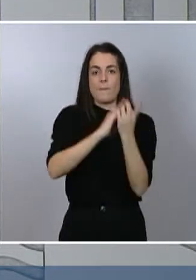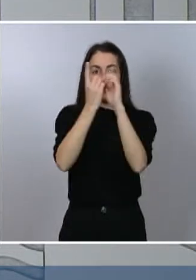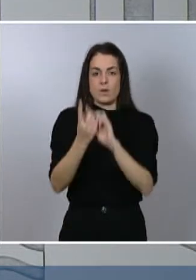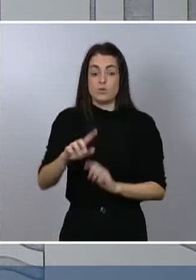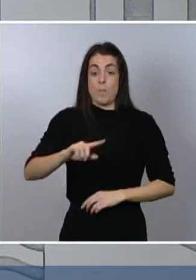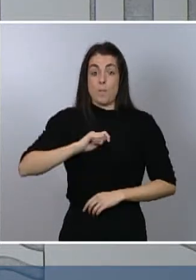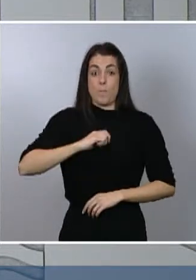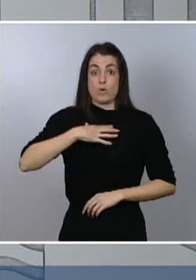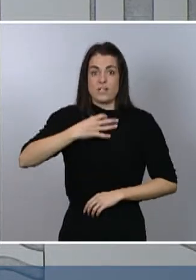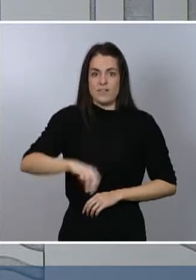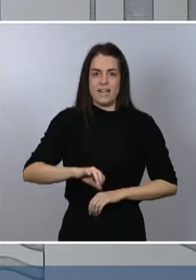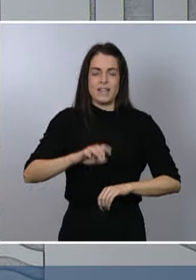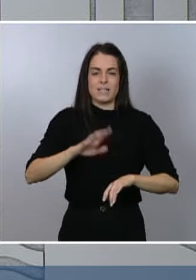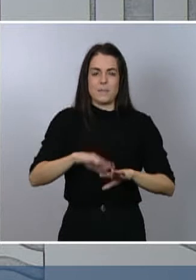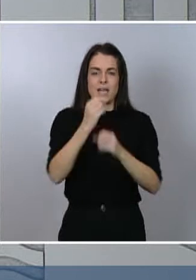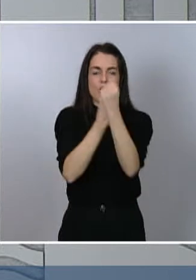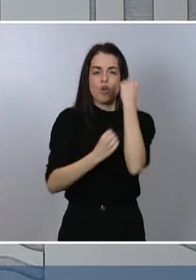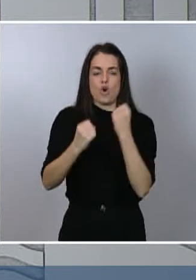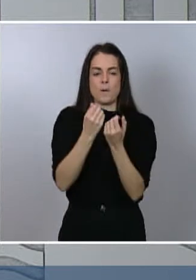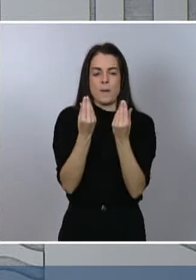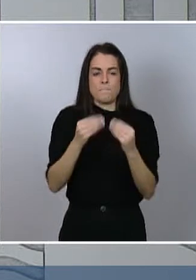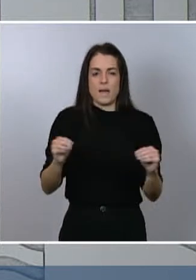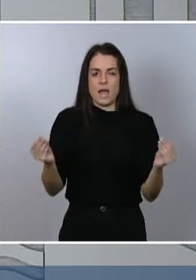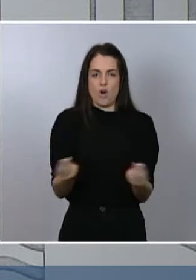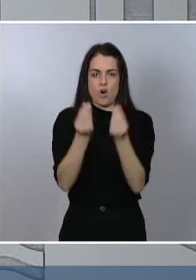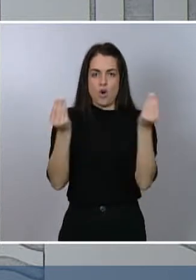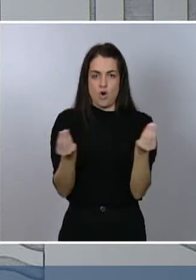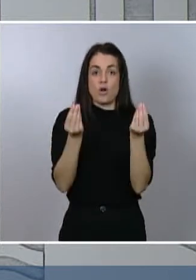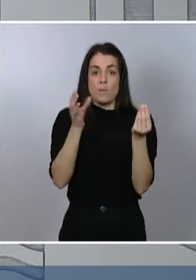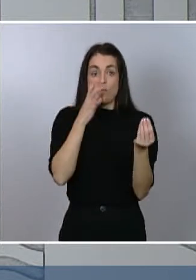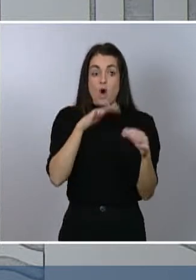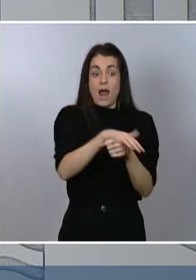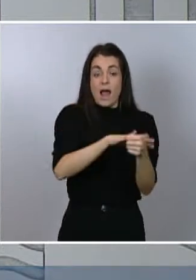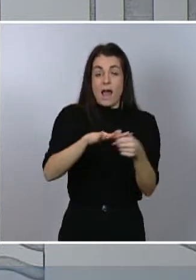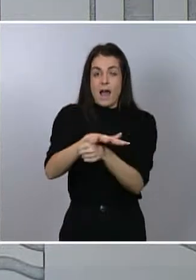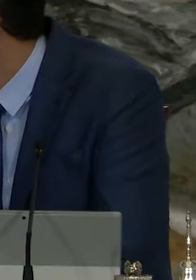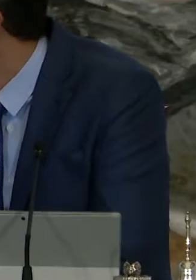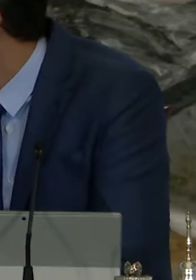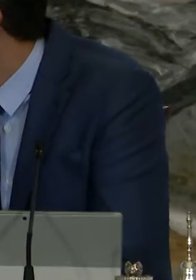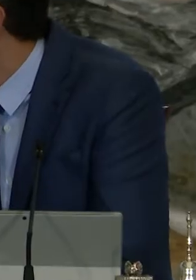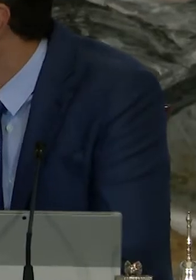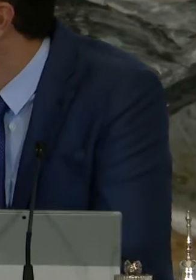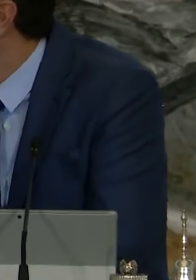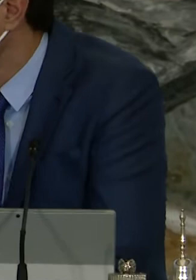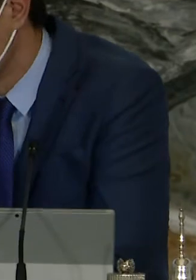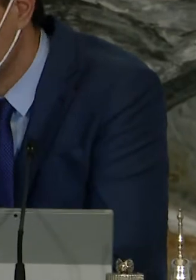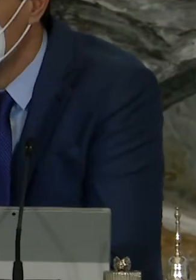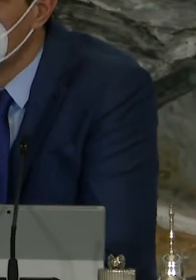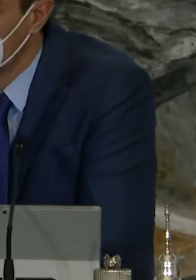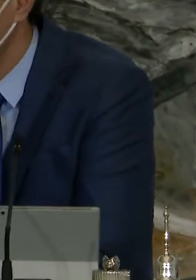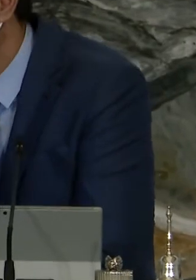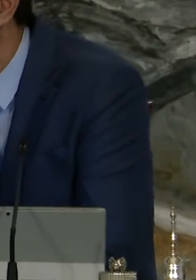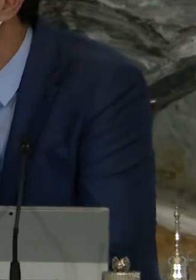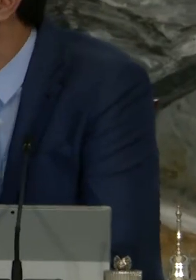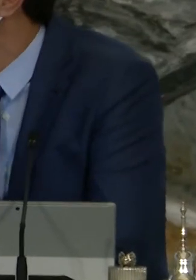de todas estas áreas que son emergentes en términos de creación de empleo, de valor añadido, de capacidad de